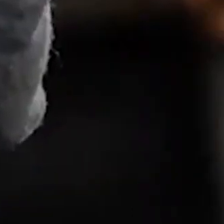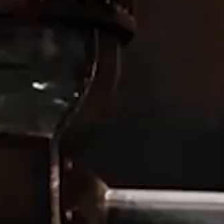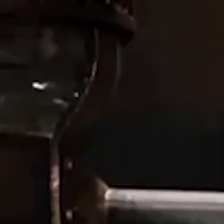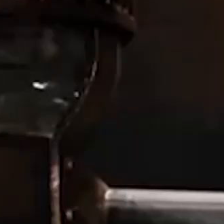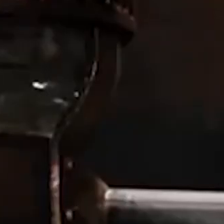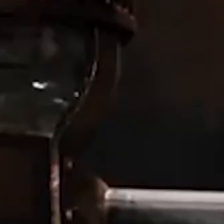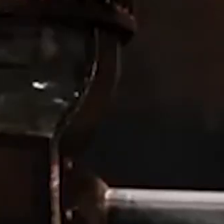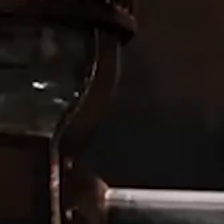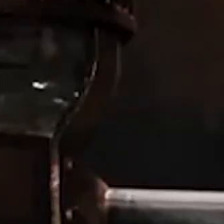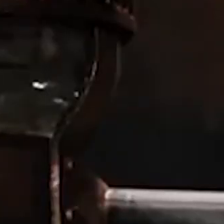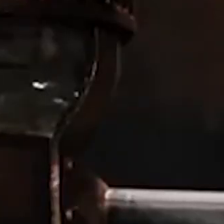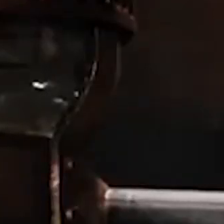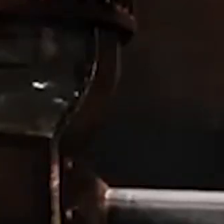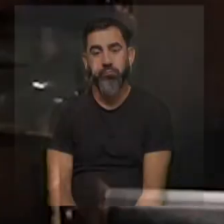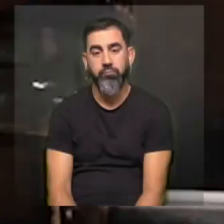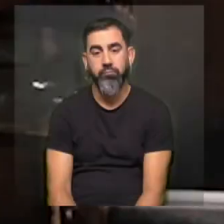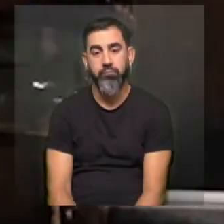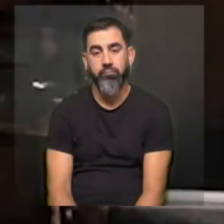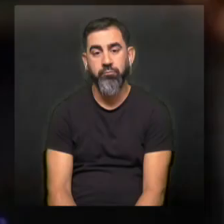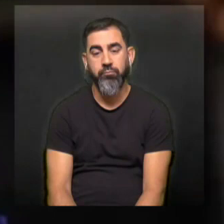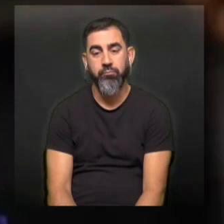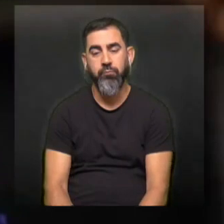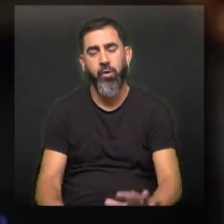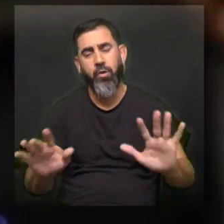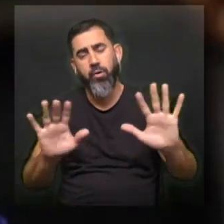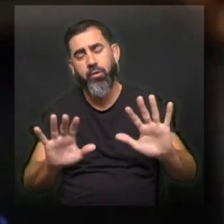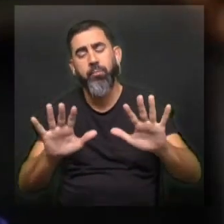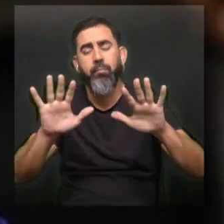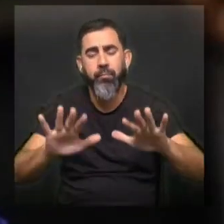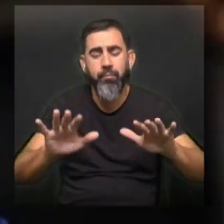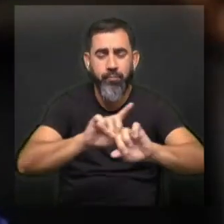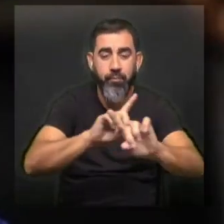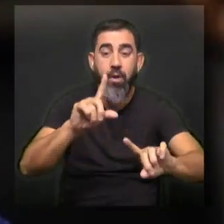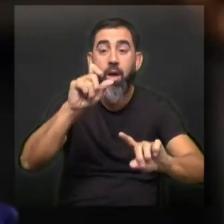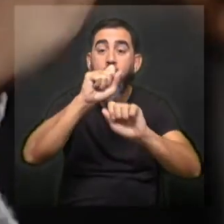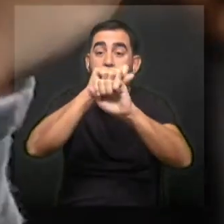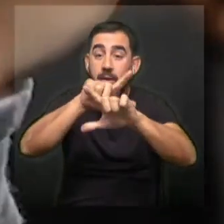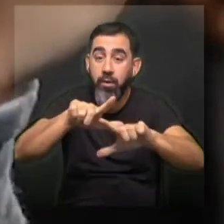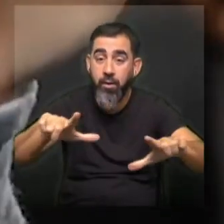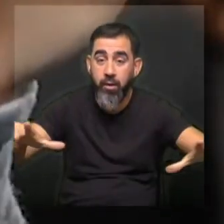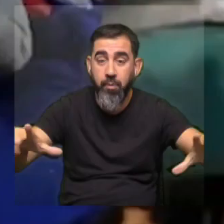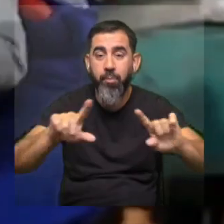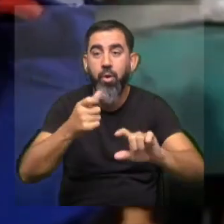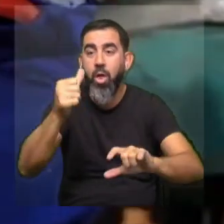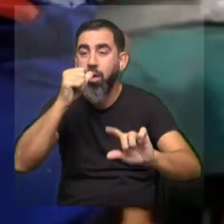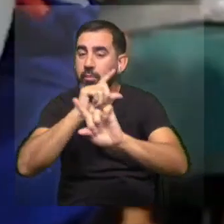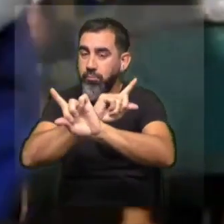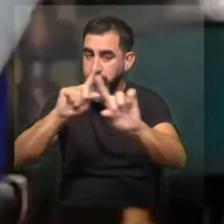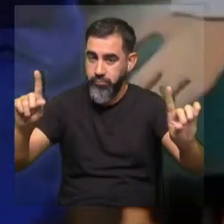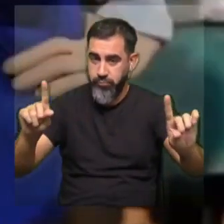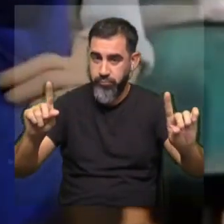No, botija, no. Pero un poquito de ahí no, es agua limpia, pero no potable.